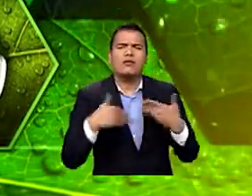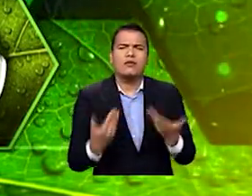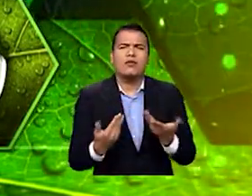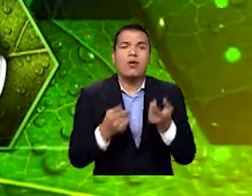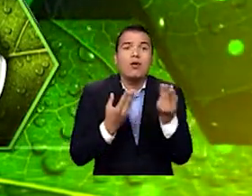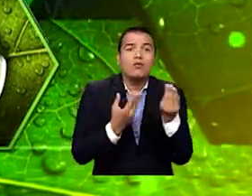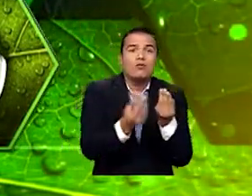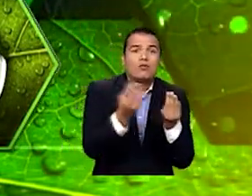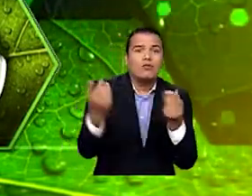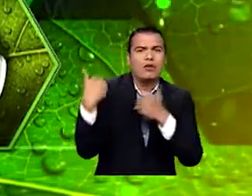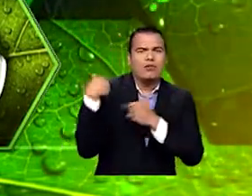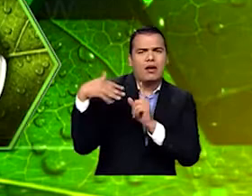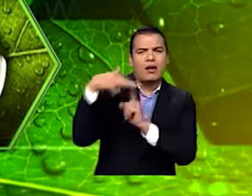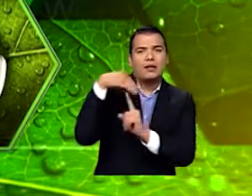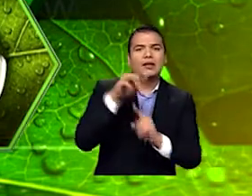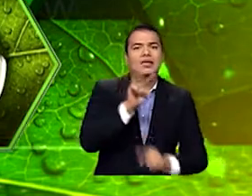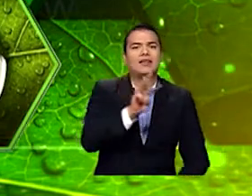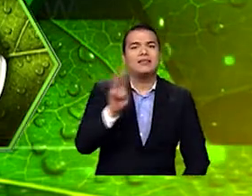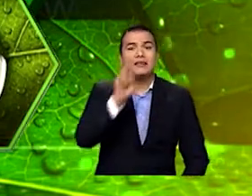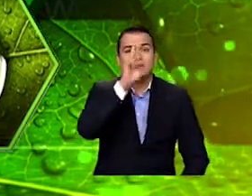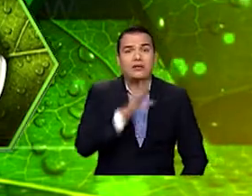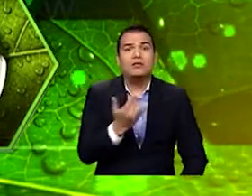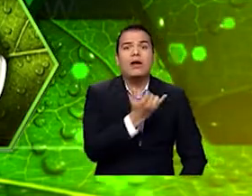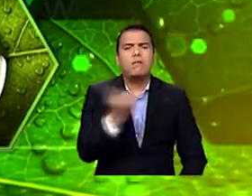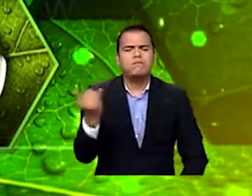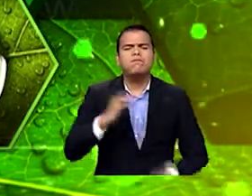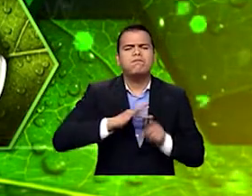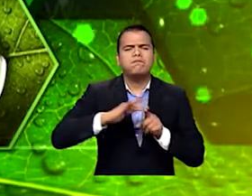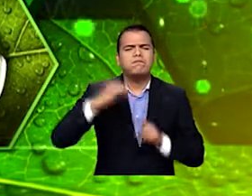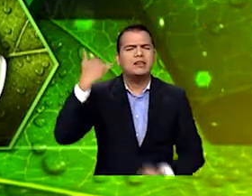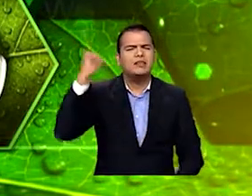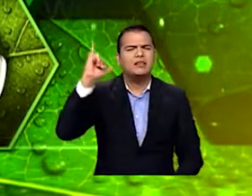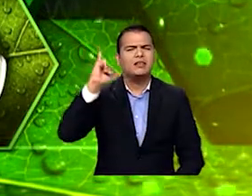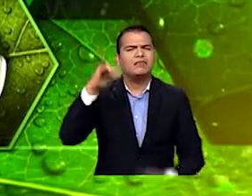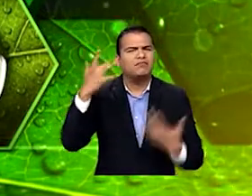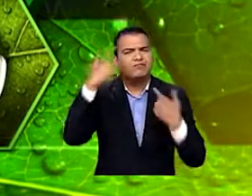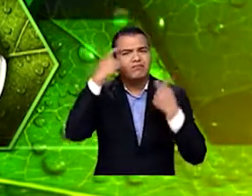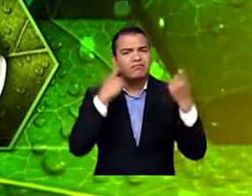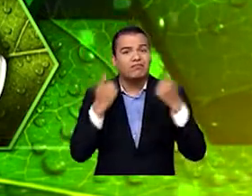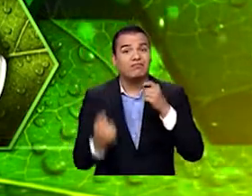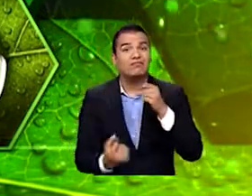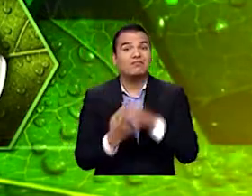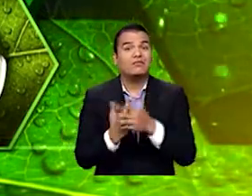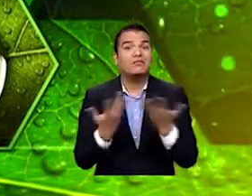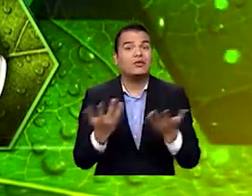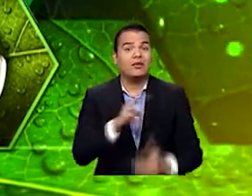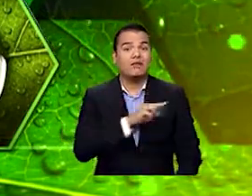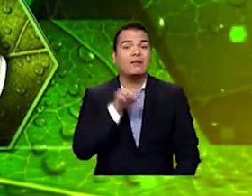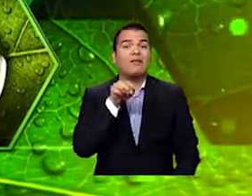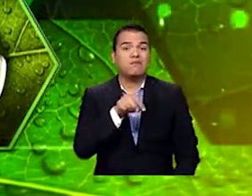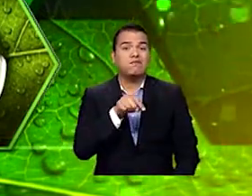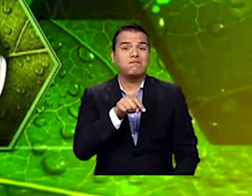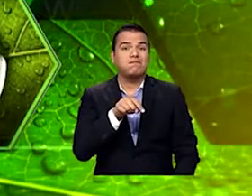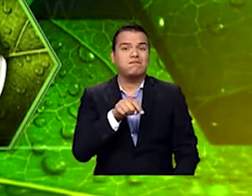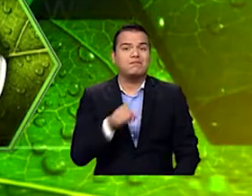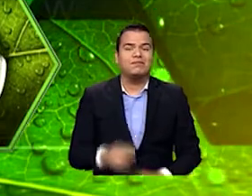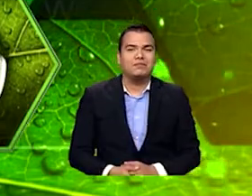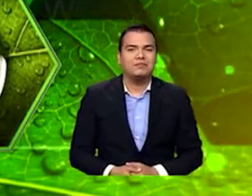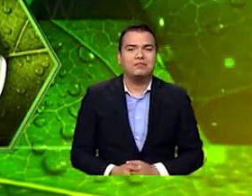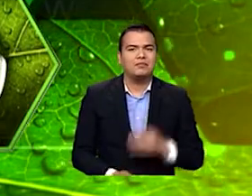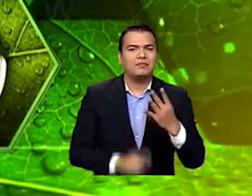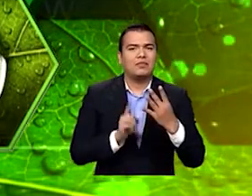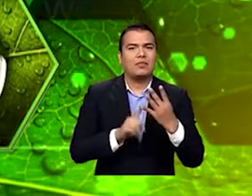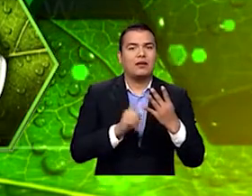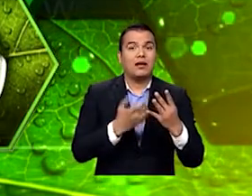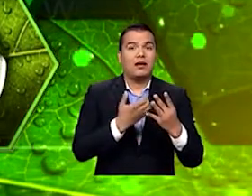33 corporaciones autónomas regionales de desarrollo sostenible del país. La idea que nació en el Valle ahora es un propósito nacional. Alcaldes de Sevilla y